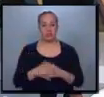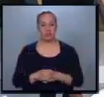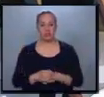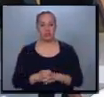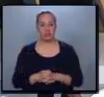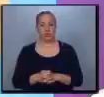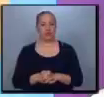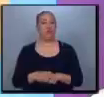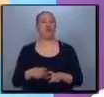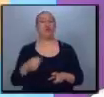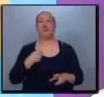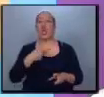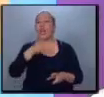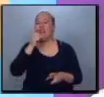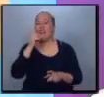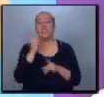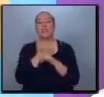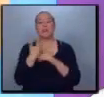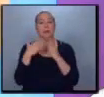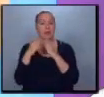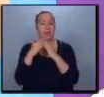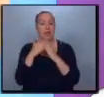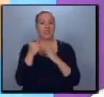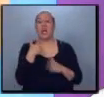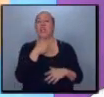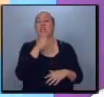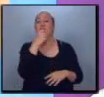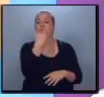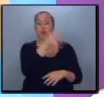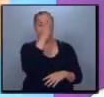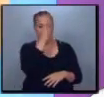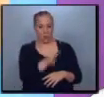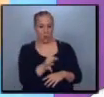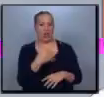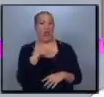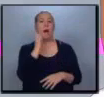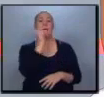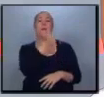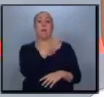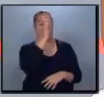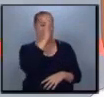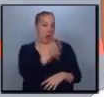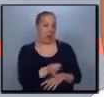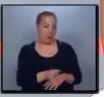lo tomo en mi casa. No, no, no voy a tomar café afuera, con lo cual la propina no es algo mucho. Bueno,